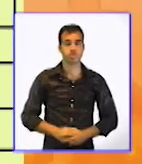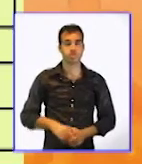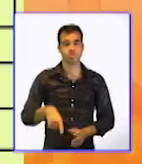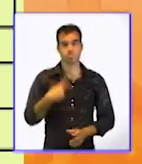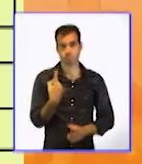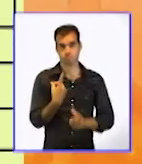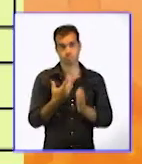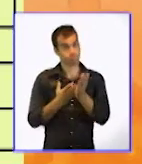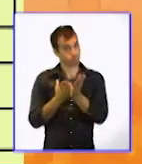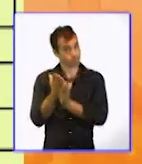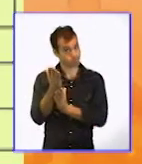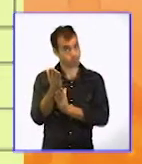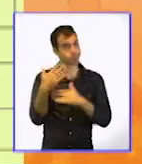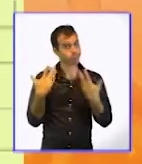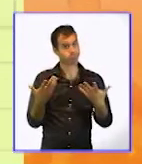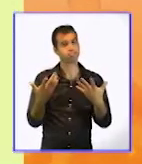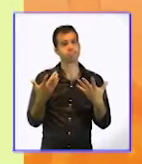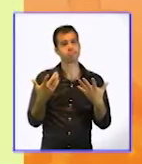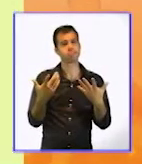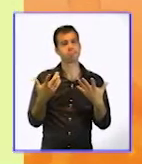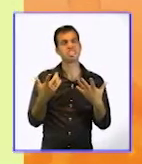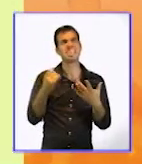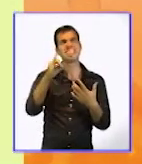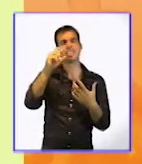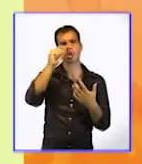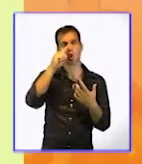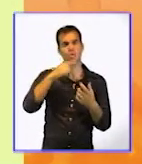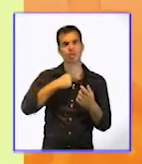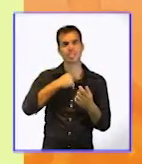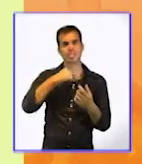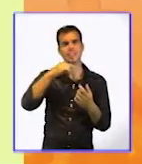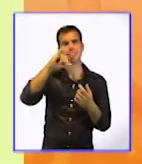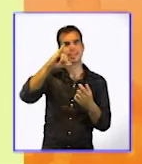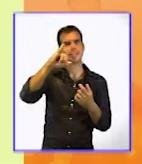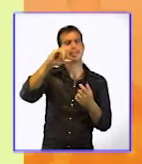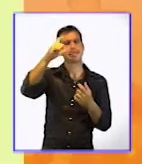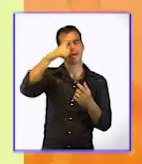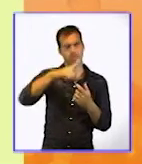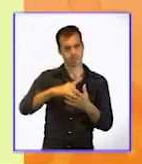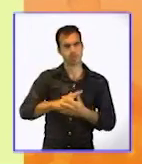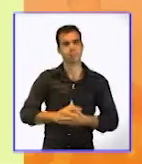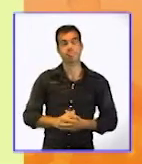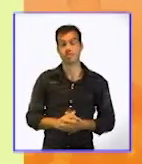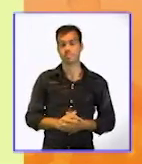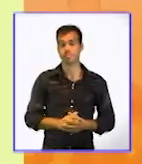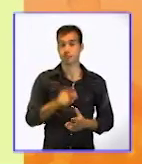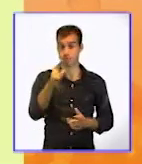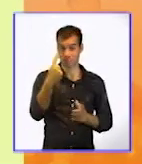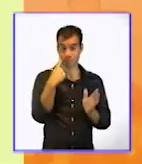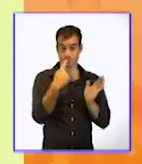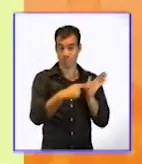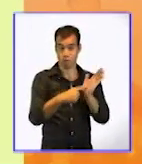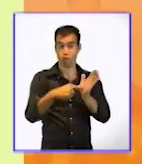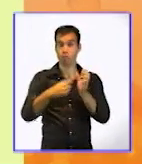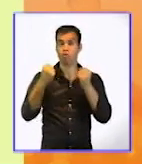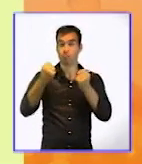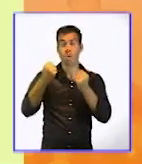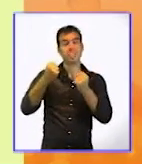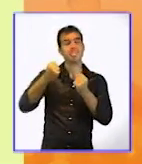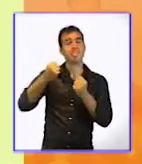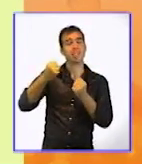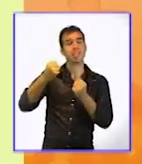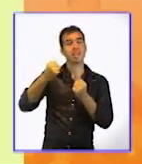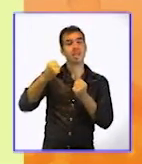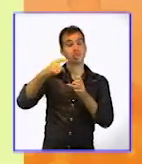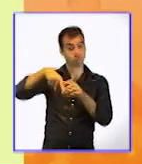Ahora, vamos a continuar con la notación iónica. Primero recordar, lo fuerte y soluble, su